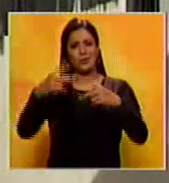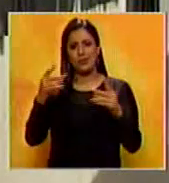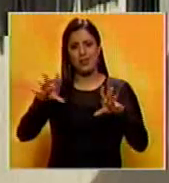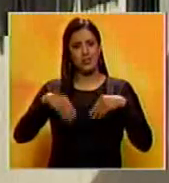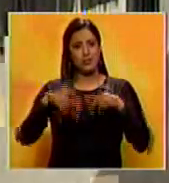venezolano